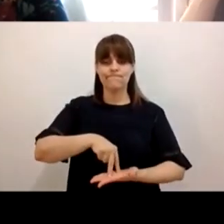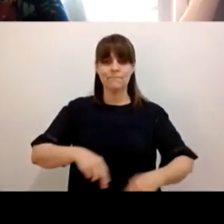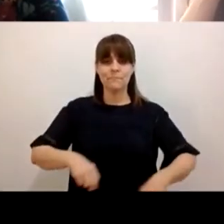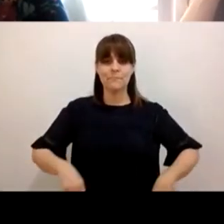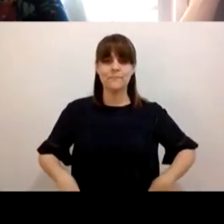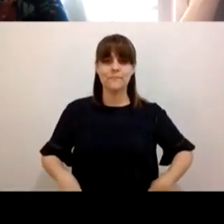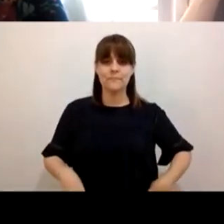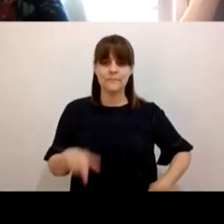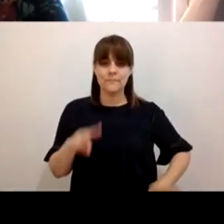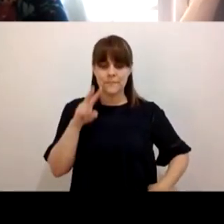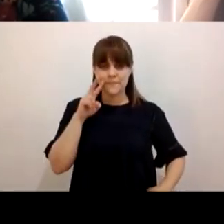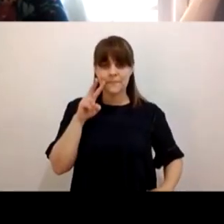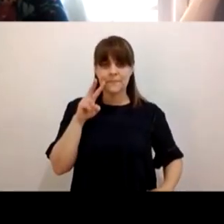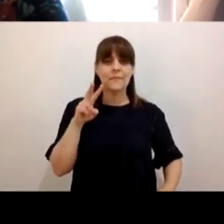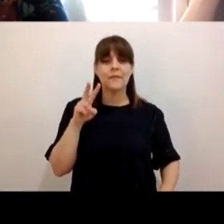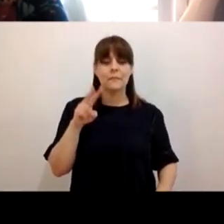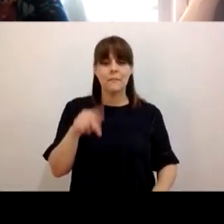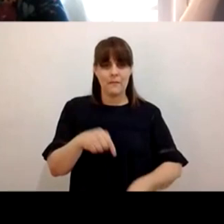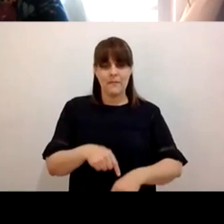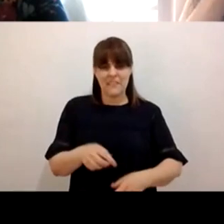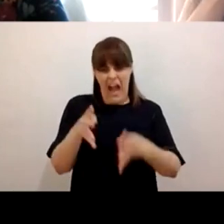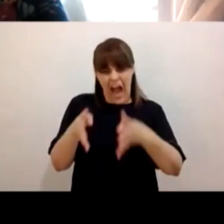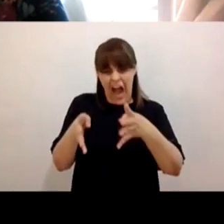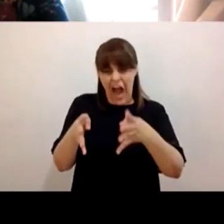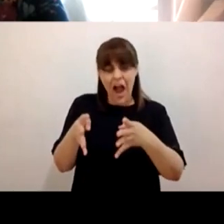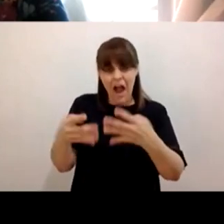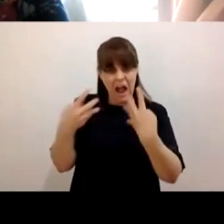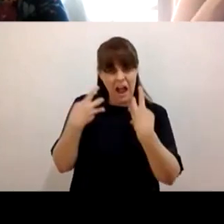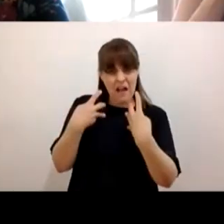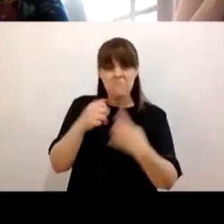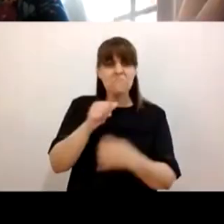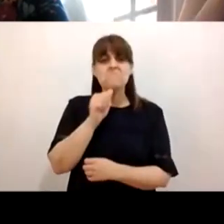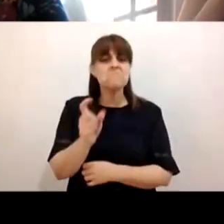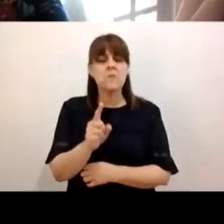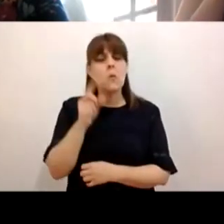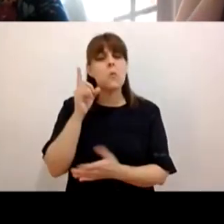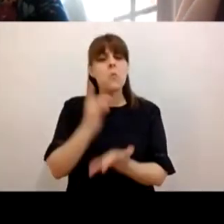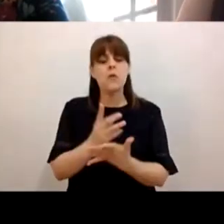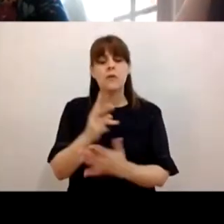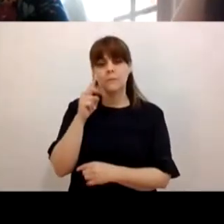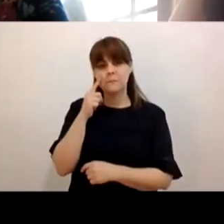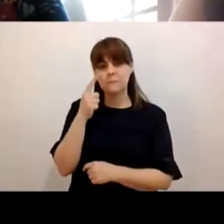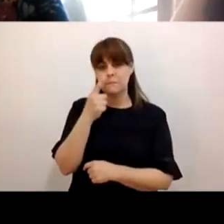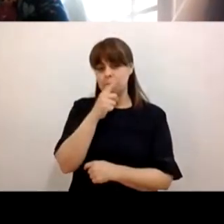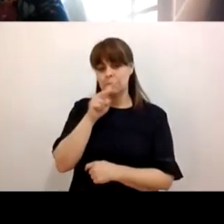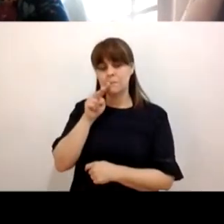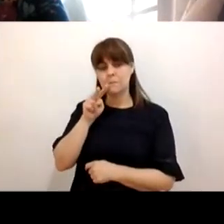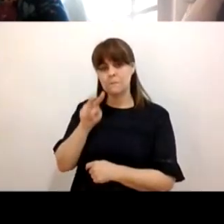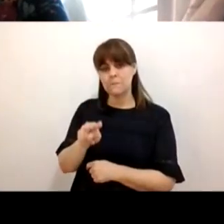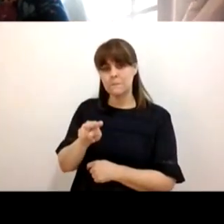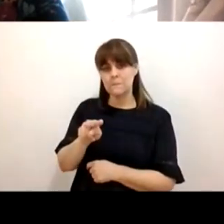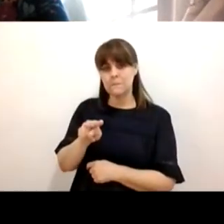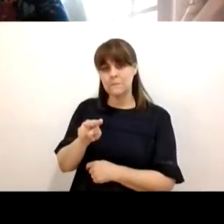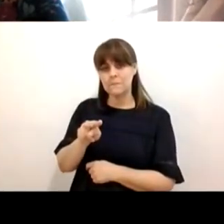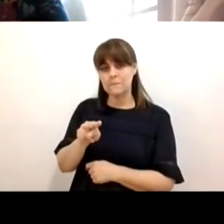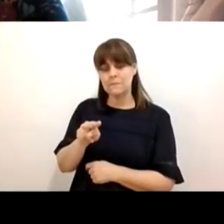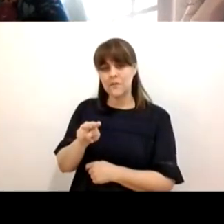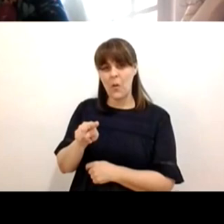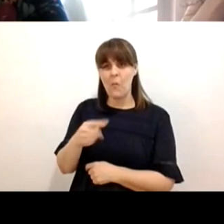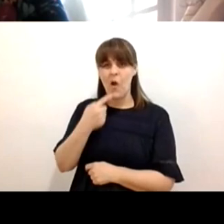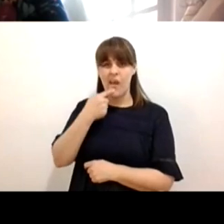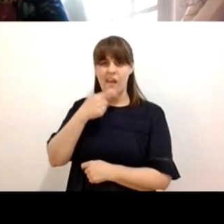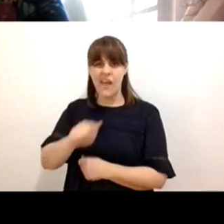y me miraba nunca me dijo ¿por qué llega a estar? me miraba esa mirada para mí era no un reproche